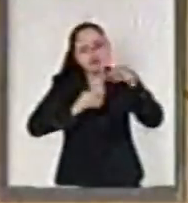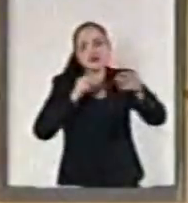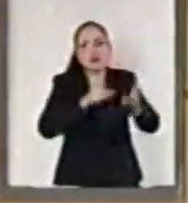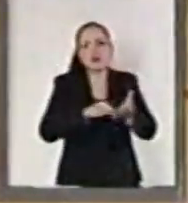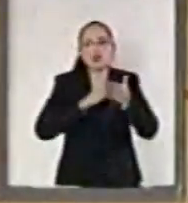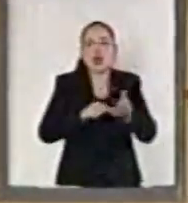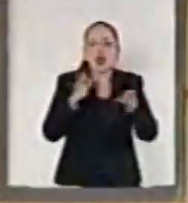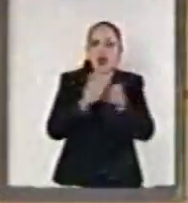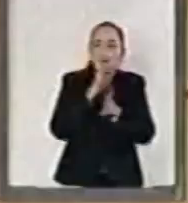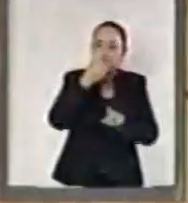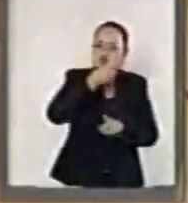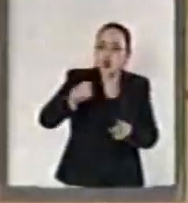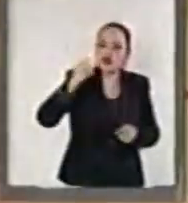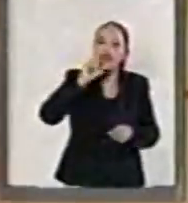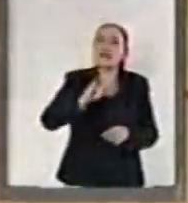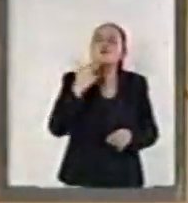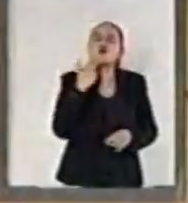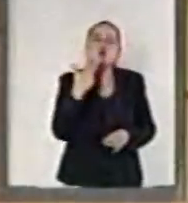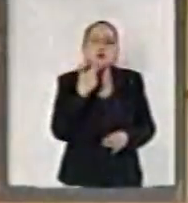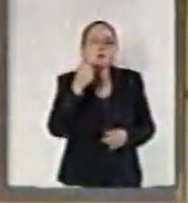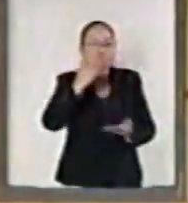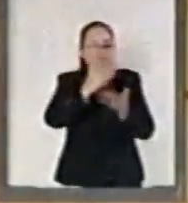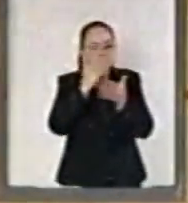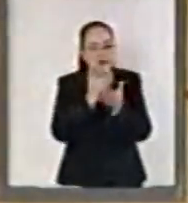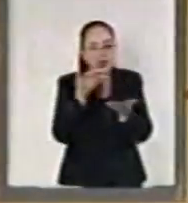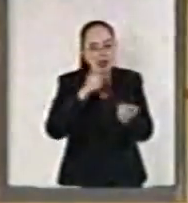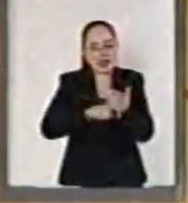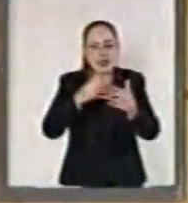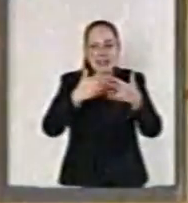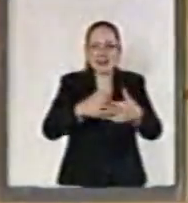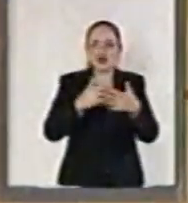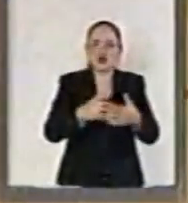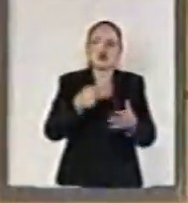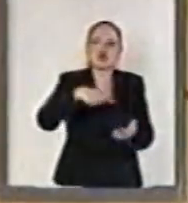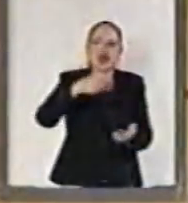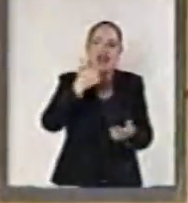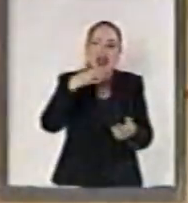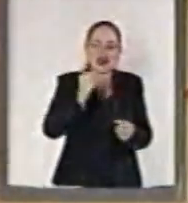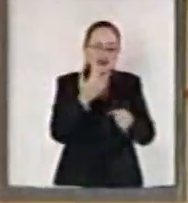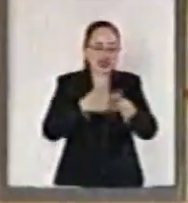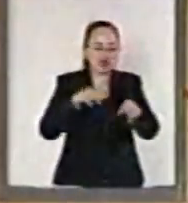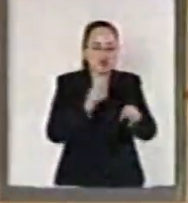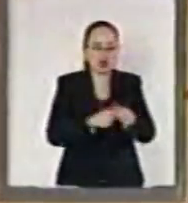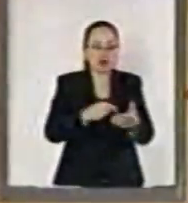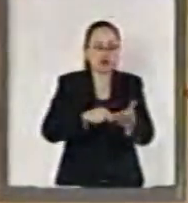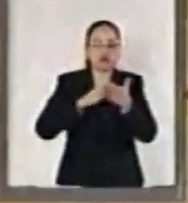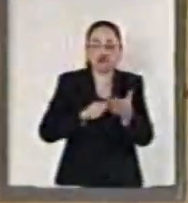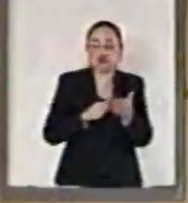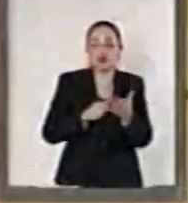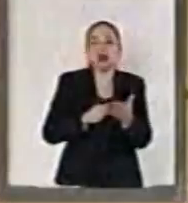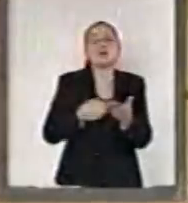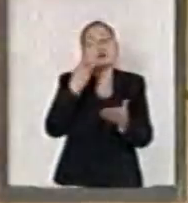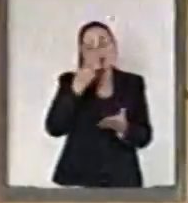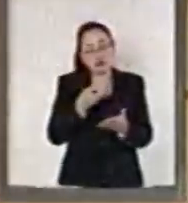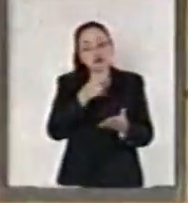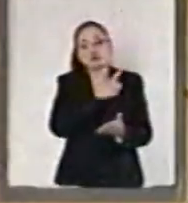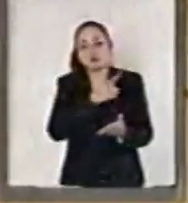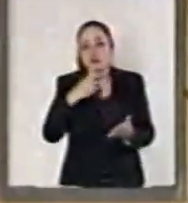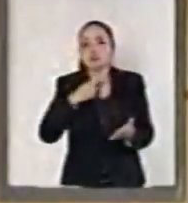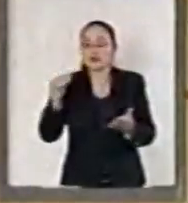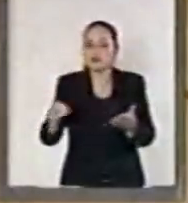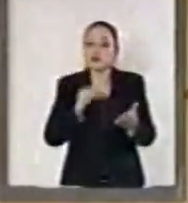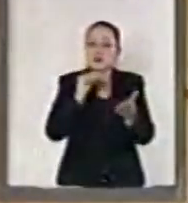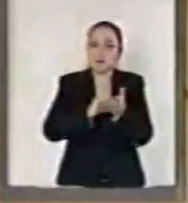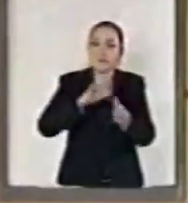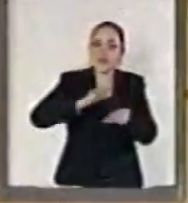en la organización y funcionamiento de la industria de gas natural derivan necesariamente en un